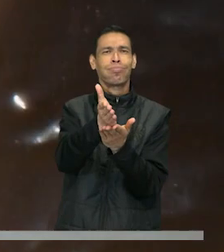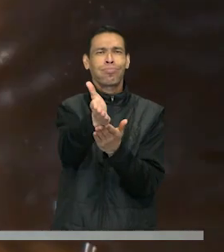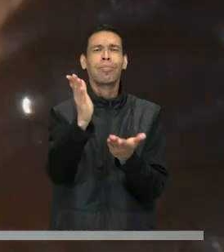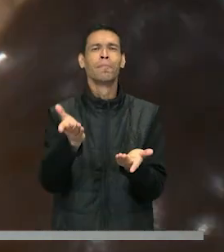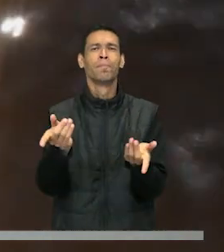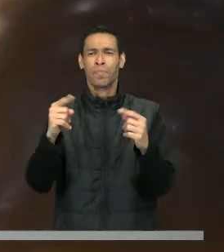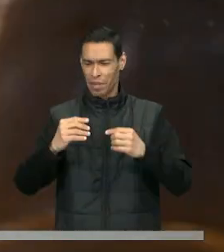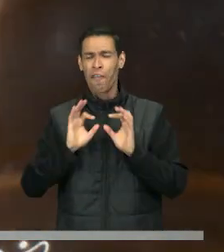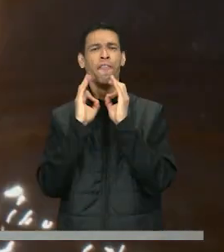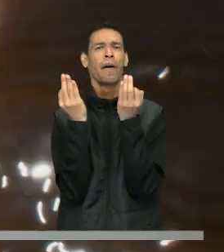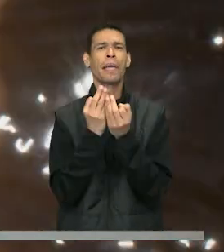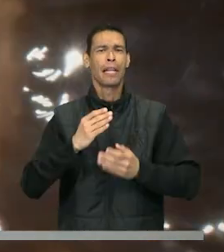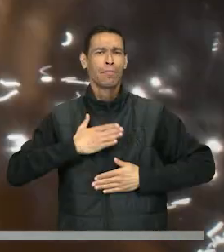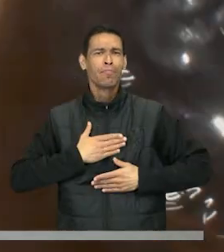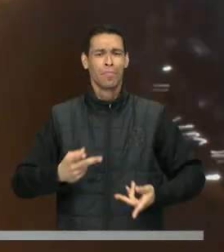familia.